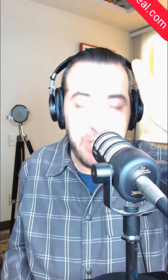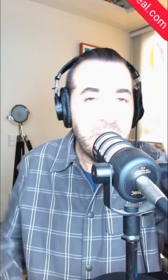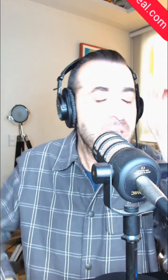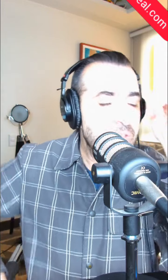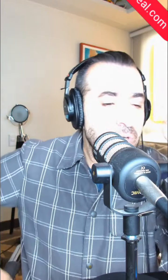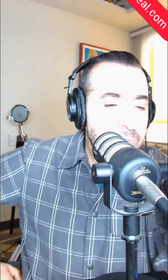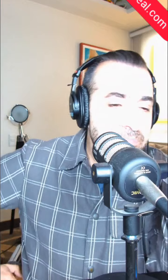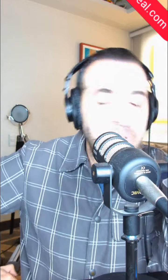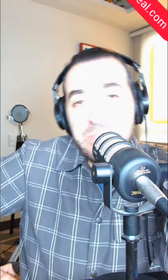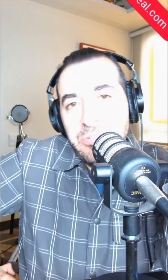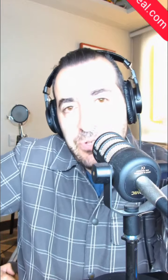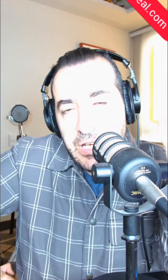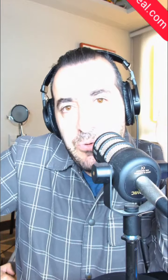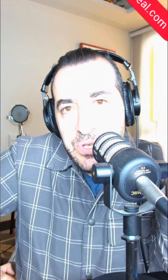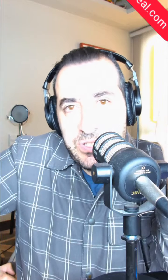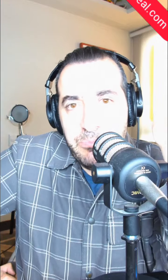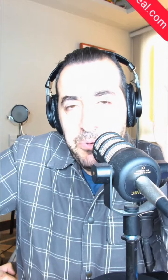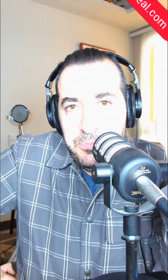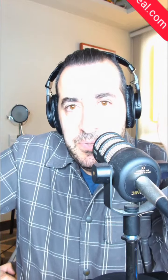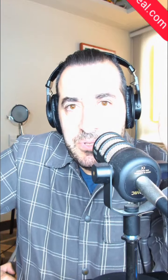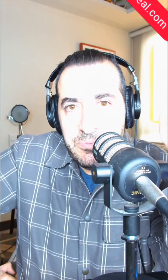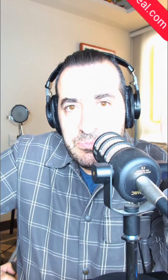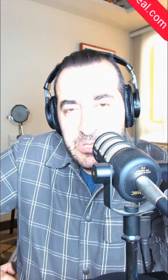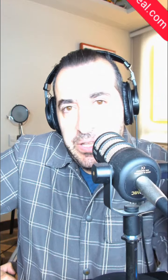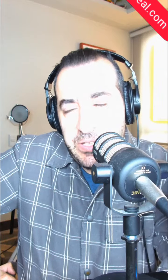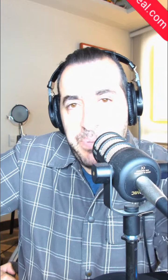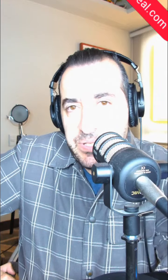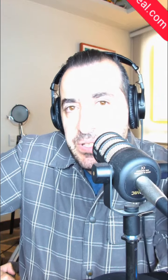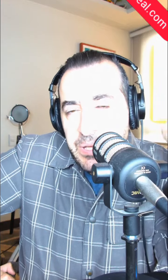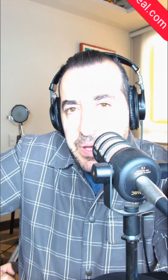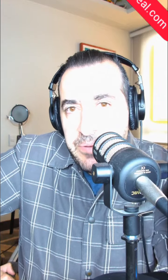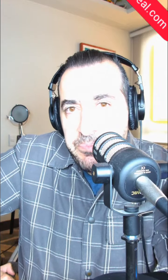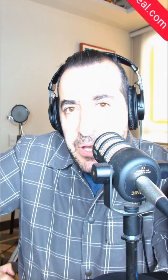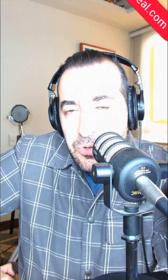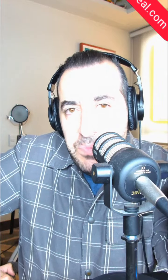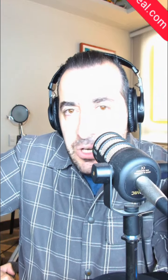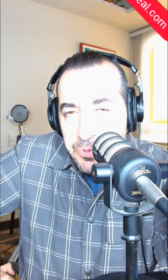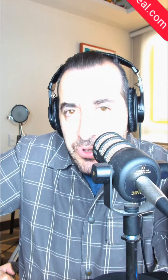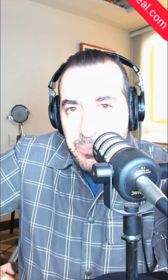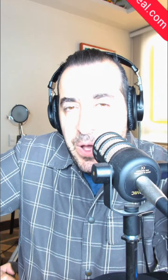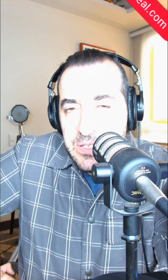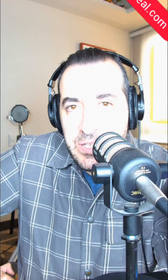Miren, yo entiendo que Claudia Sheinbaum, si le dice el presidente, ven